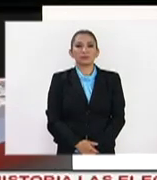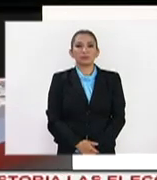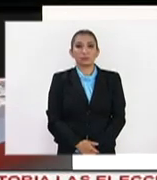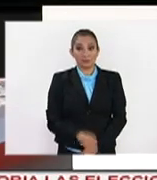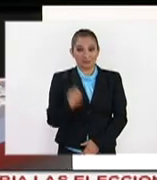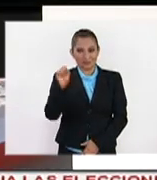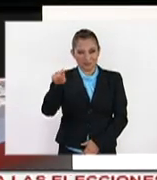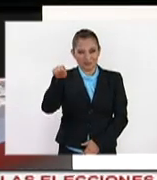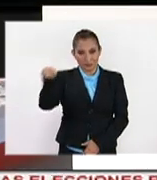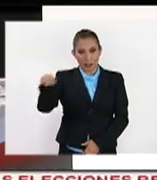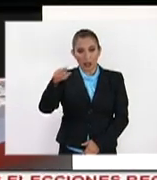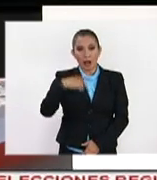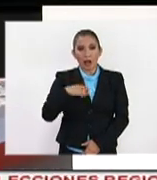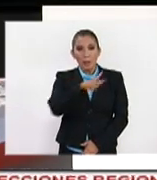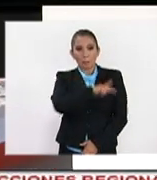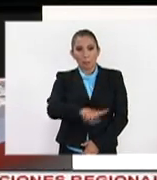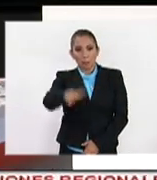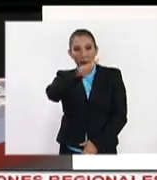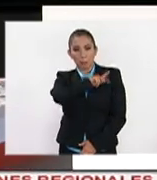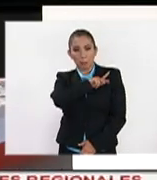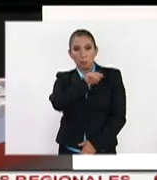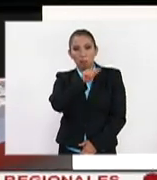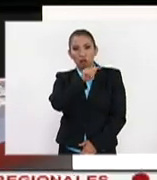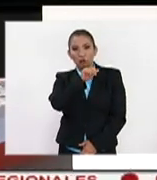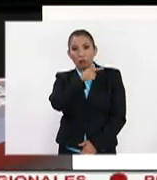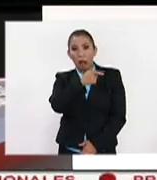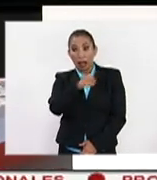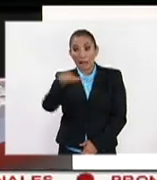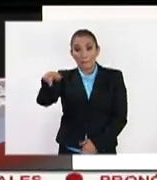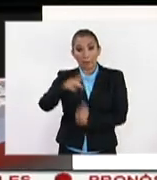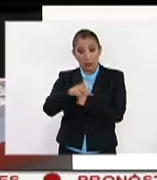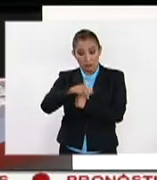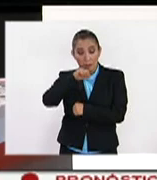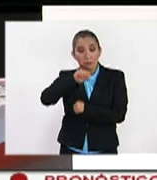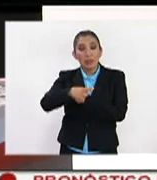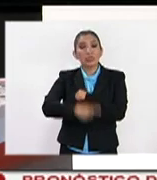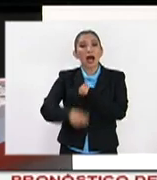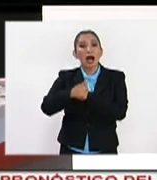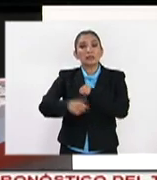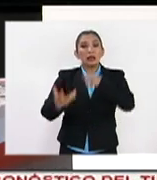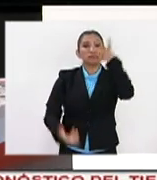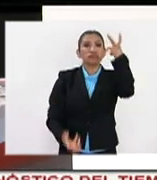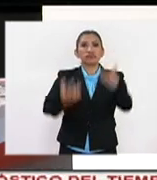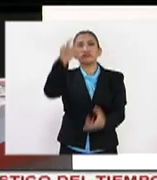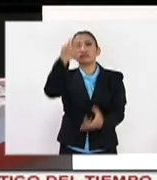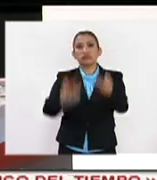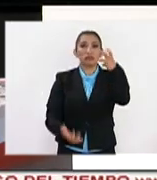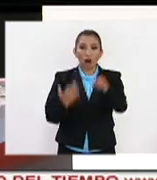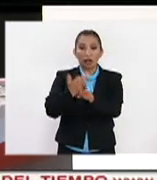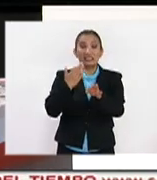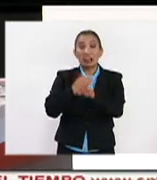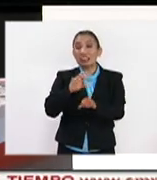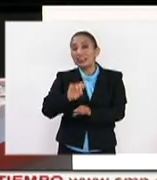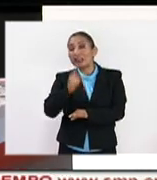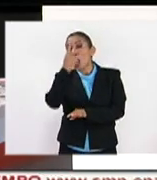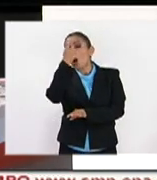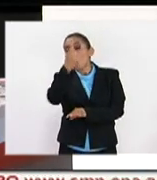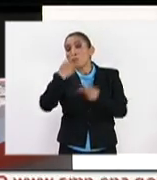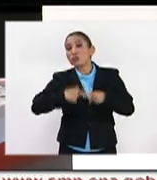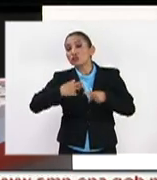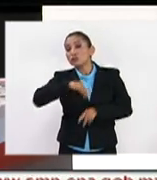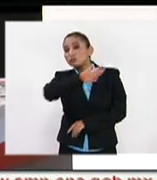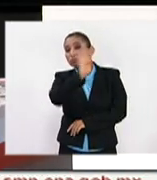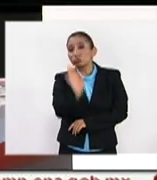Por cierto, también en Portugal el país está siendo afectado por estos incendios. En estos momentos van 31